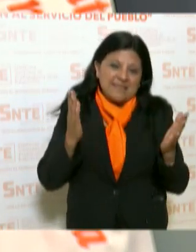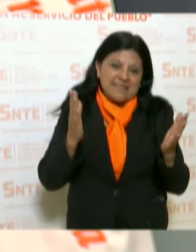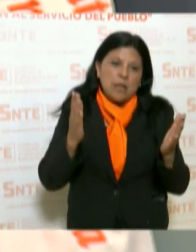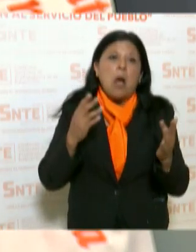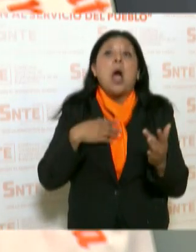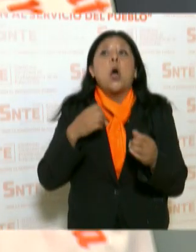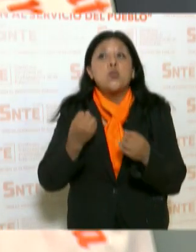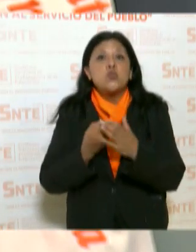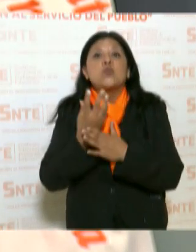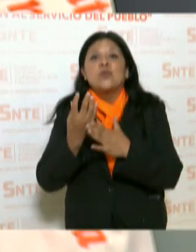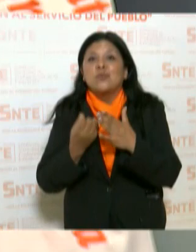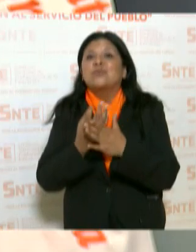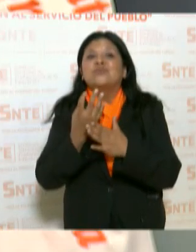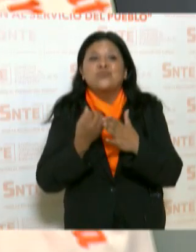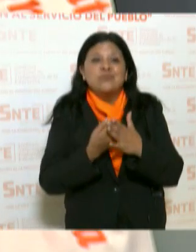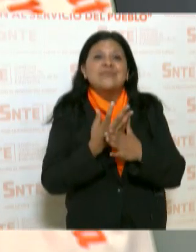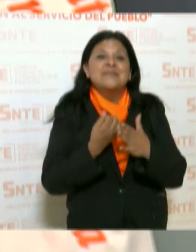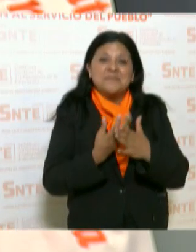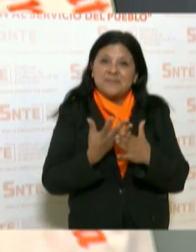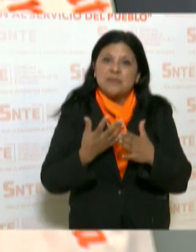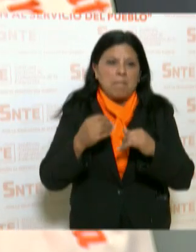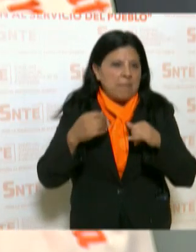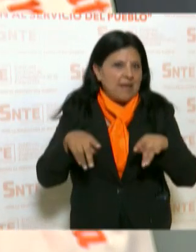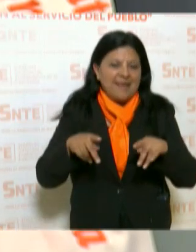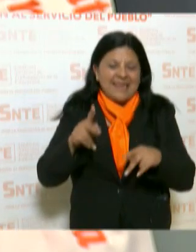protesta, pero ya logramos